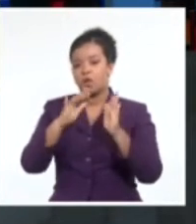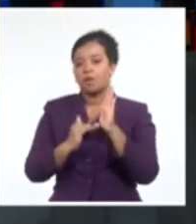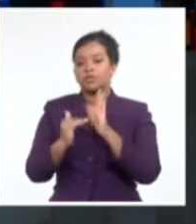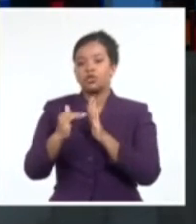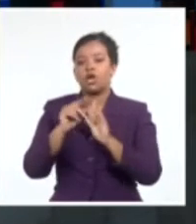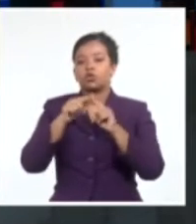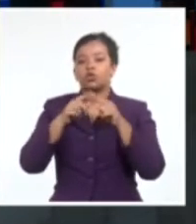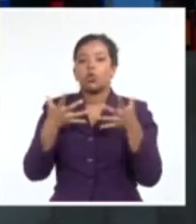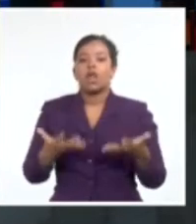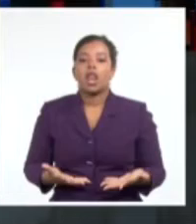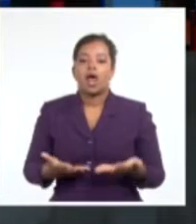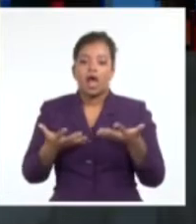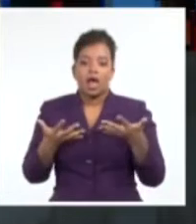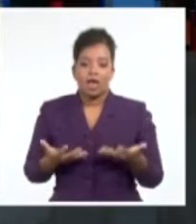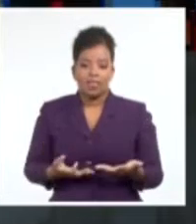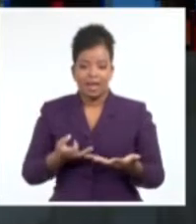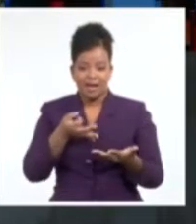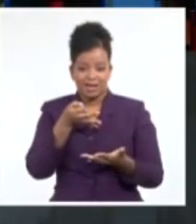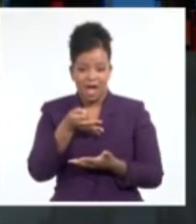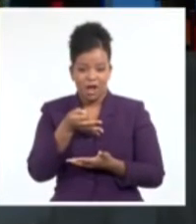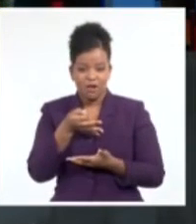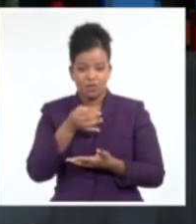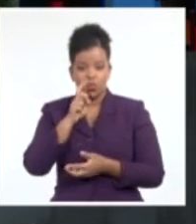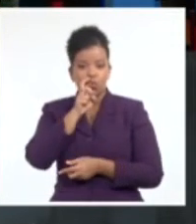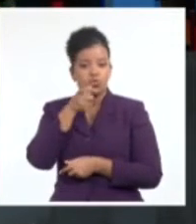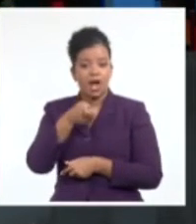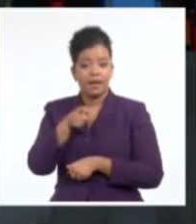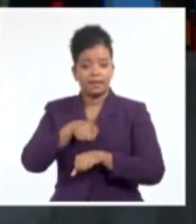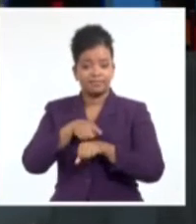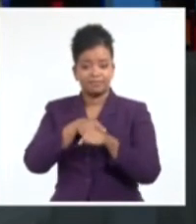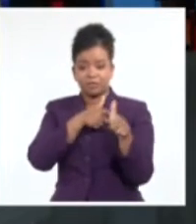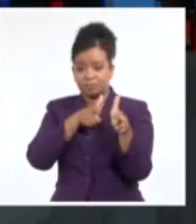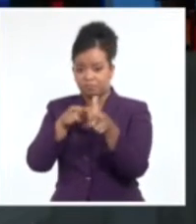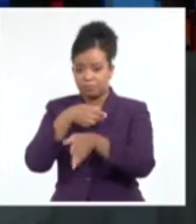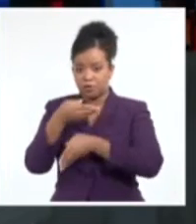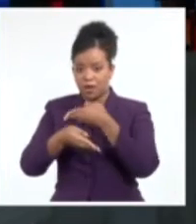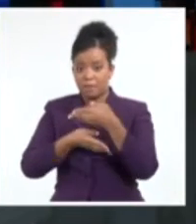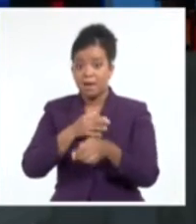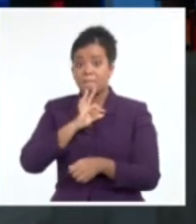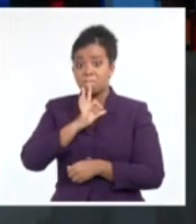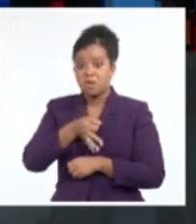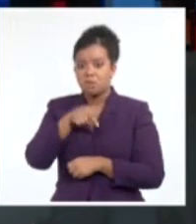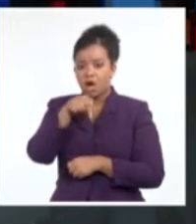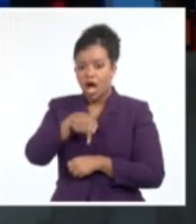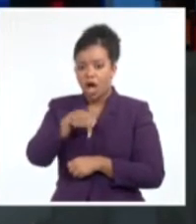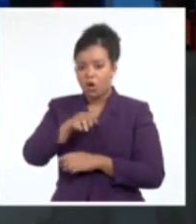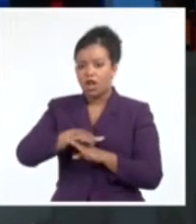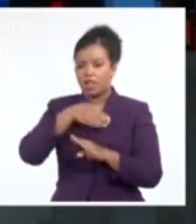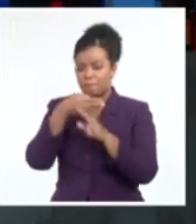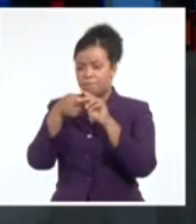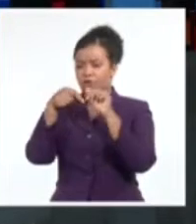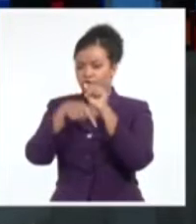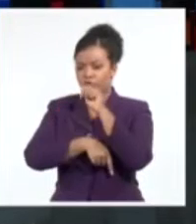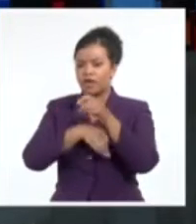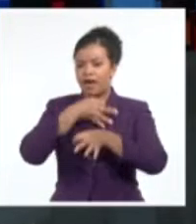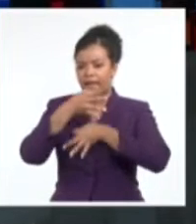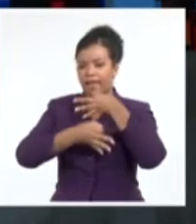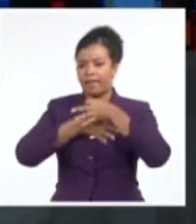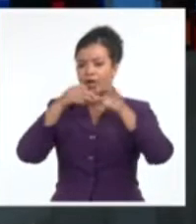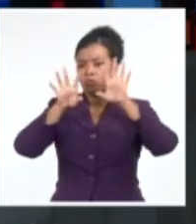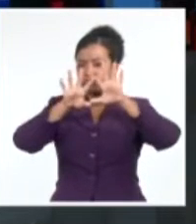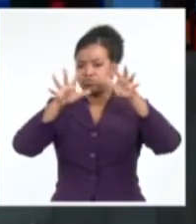de cereal ucraniano en medio del conflicto. Y justamente sobre esto le invito a ir más a fondo. La situación mundial